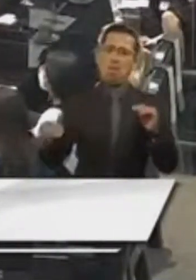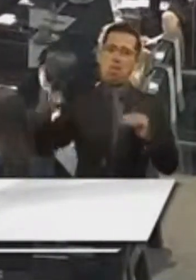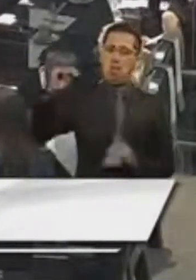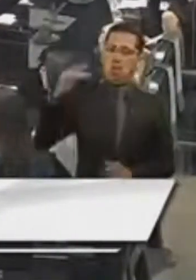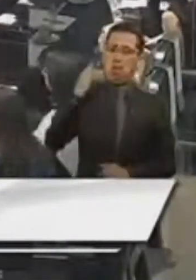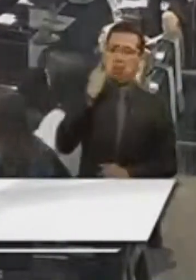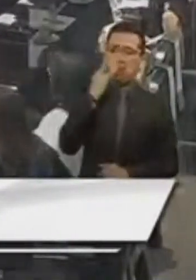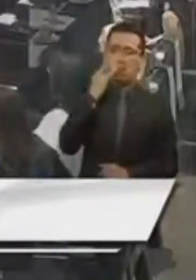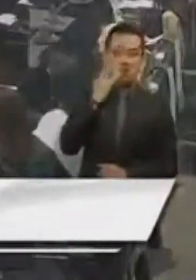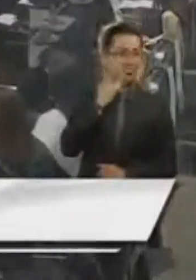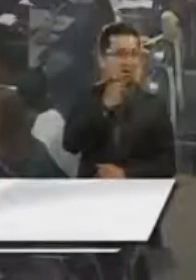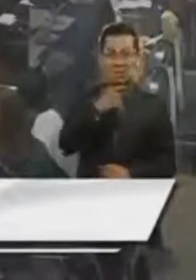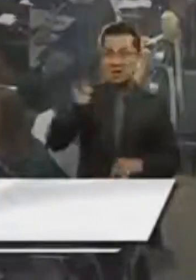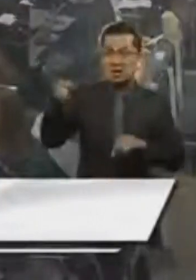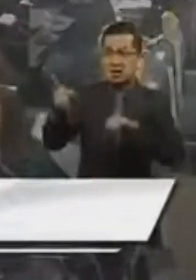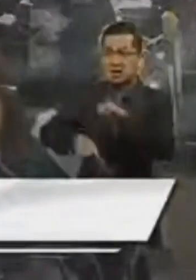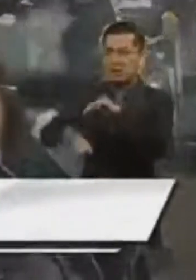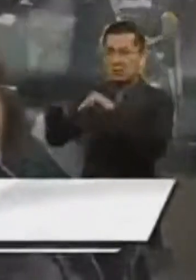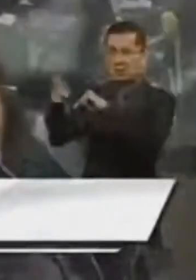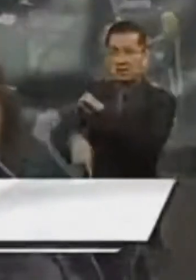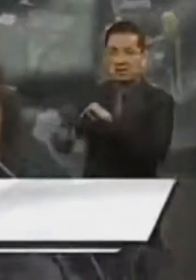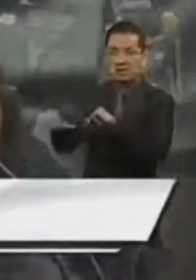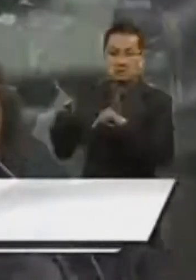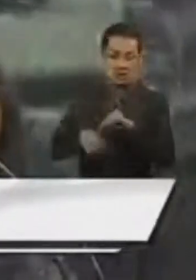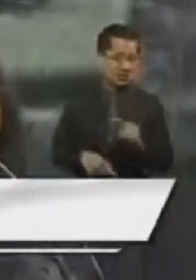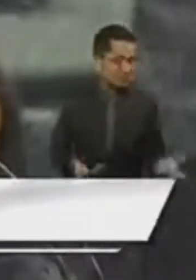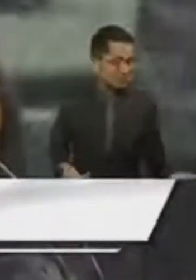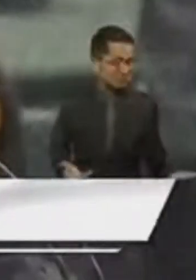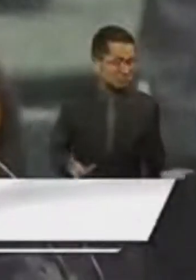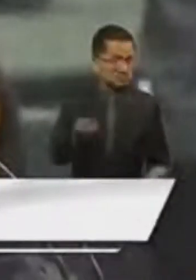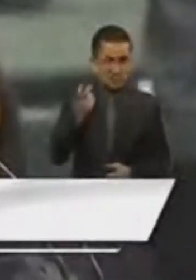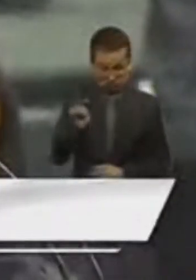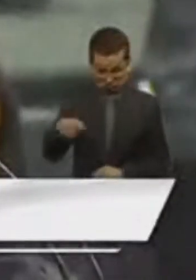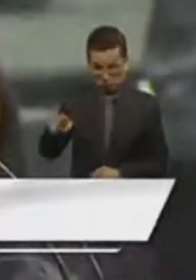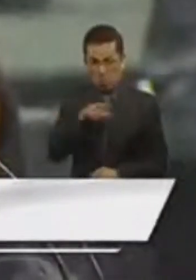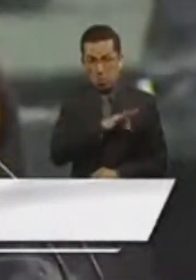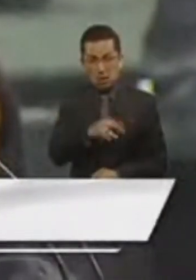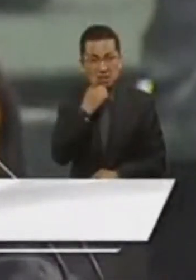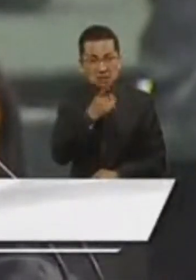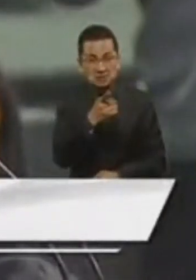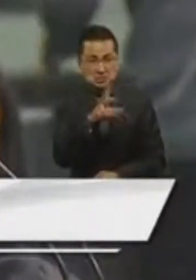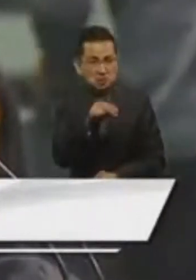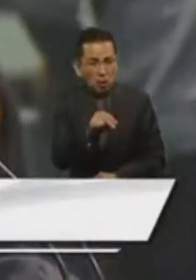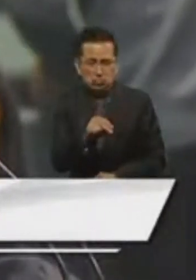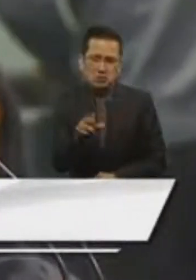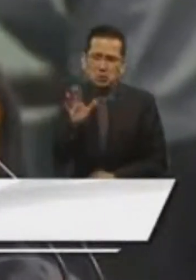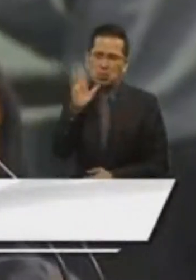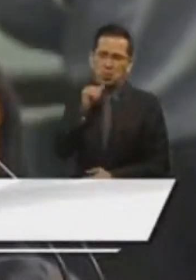Miren ustedes, gritan y pían como vulgares.